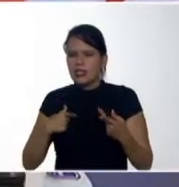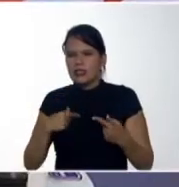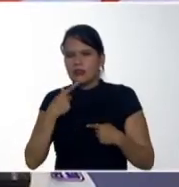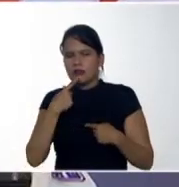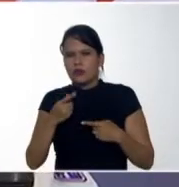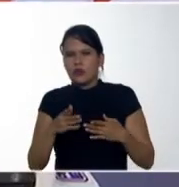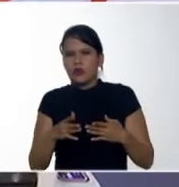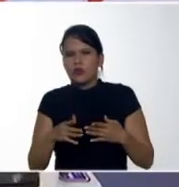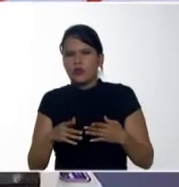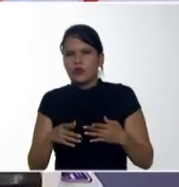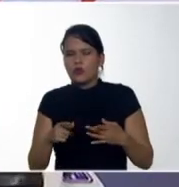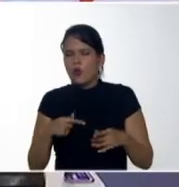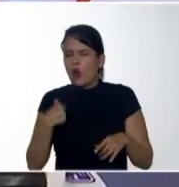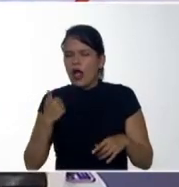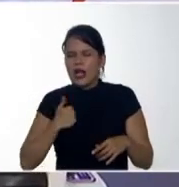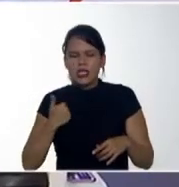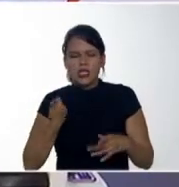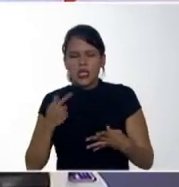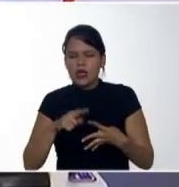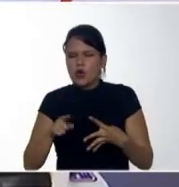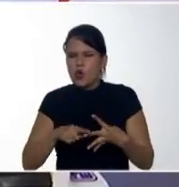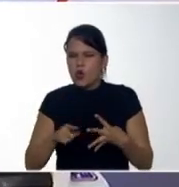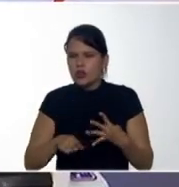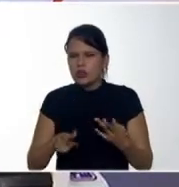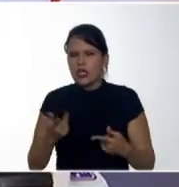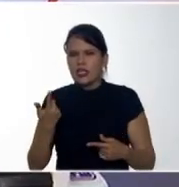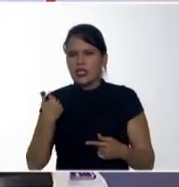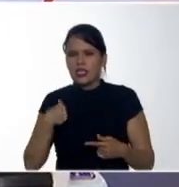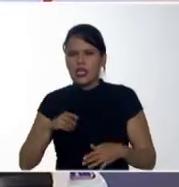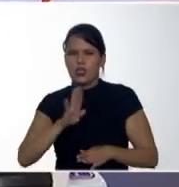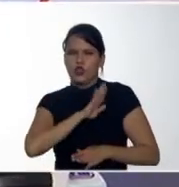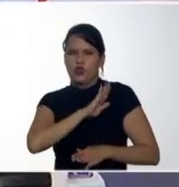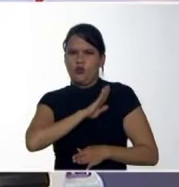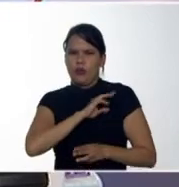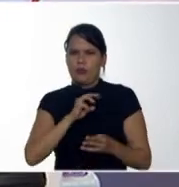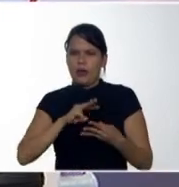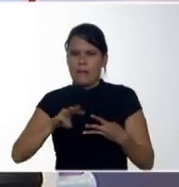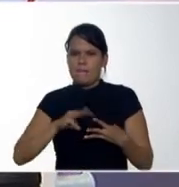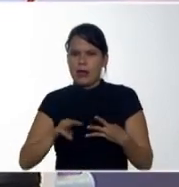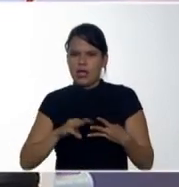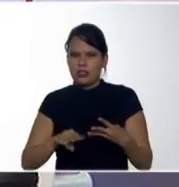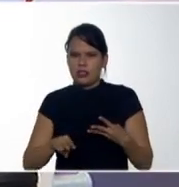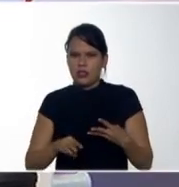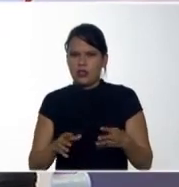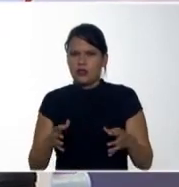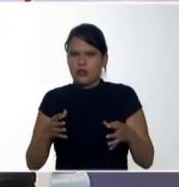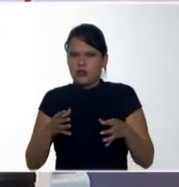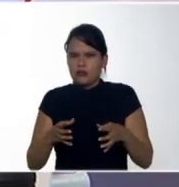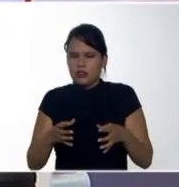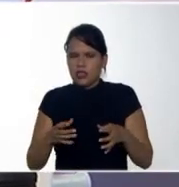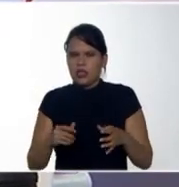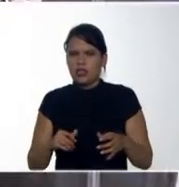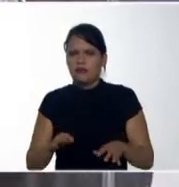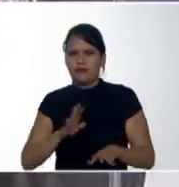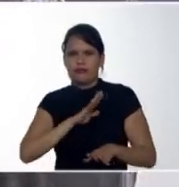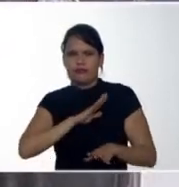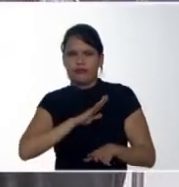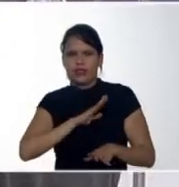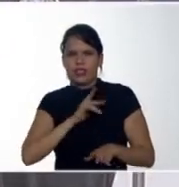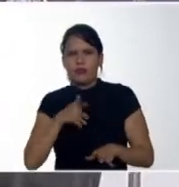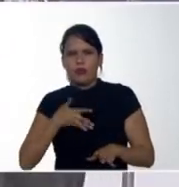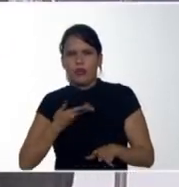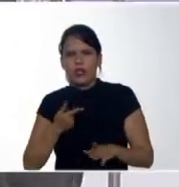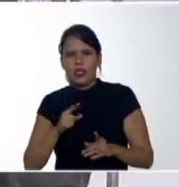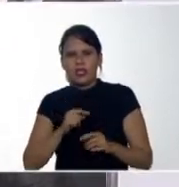nos referimos a cualquier objeto que tenga su propia masa o su cantidad de inercia y que esta puede ser medida a